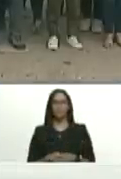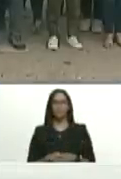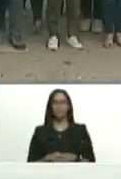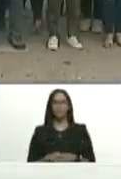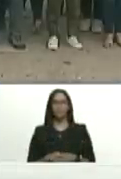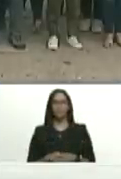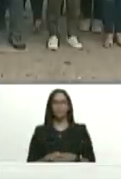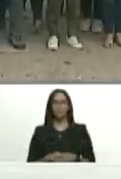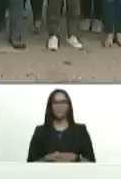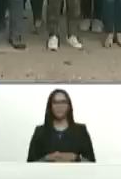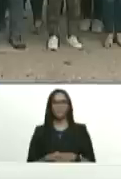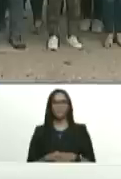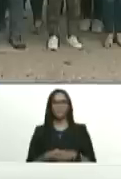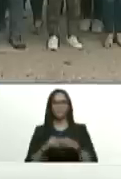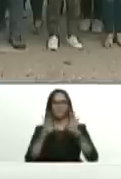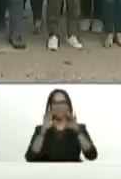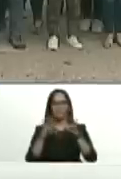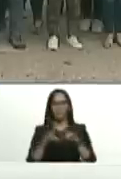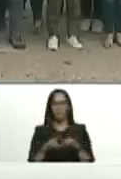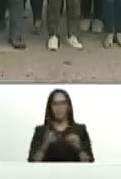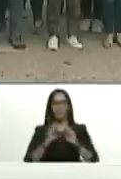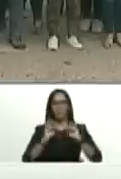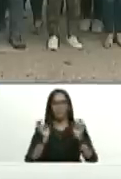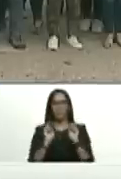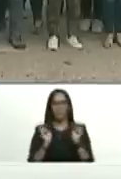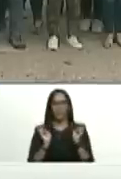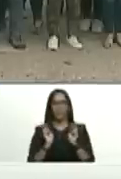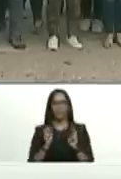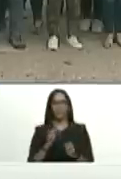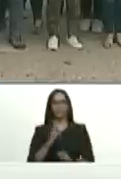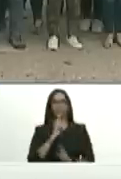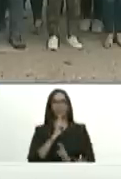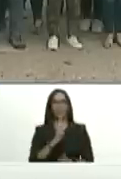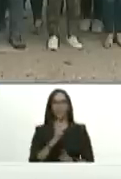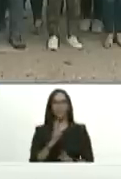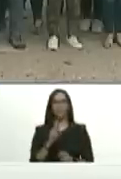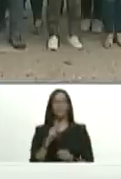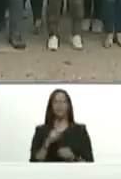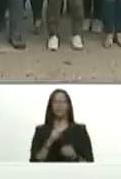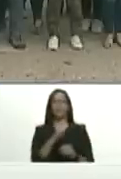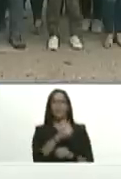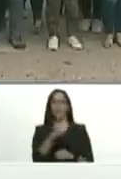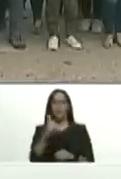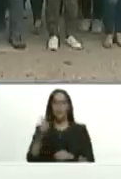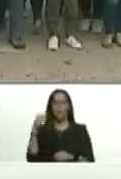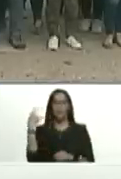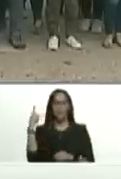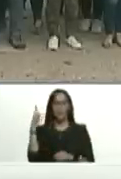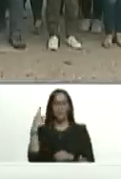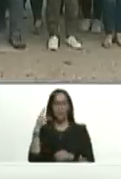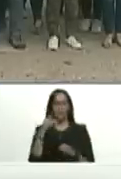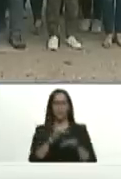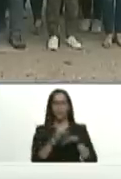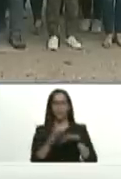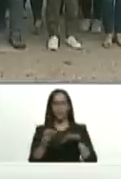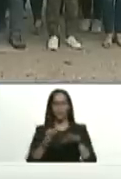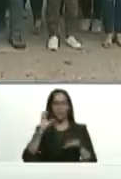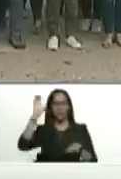Librito por tema. Con el reporte por parroquia, municipio,